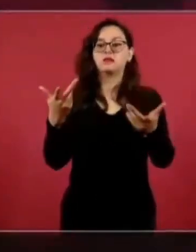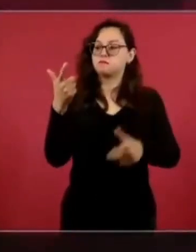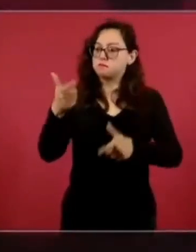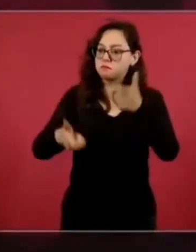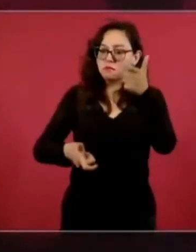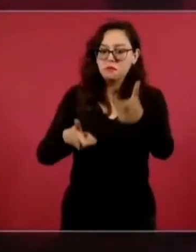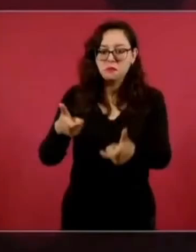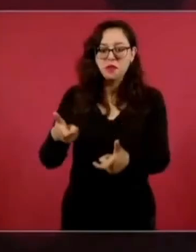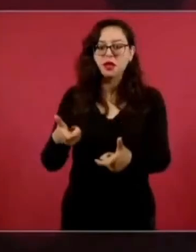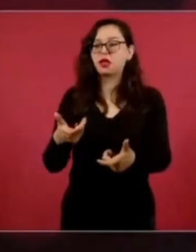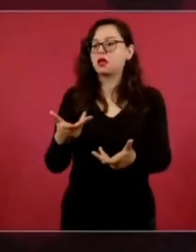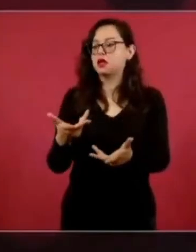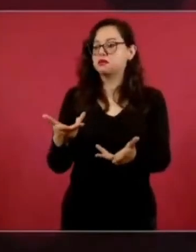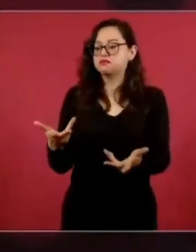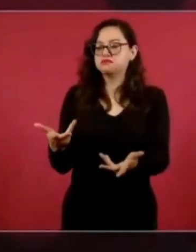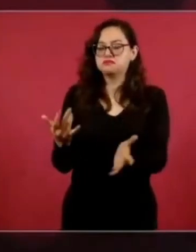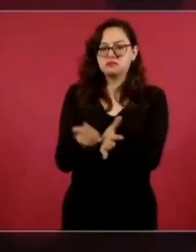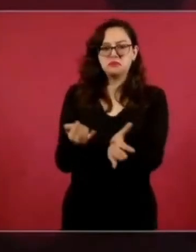sin intereses.